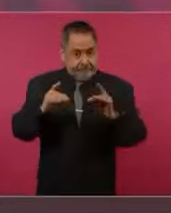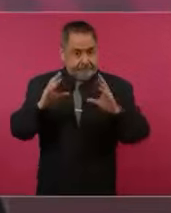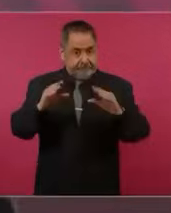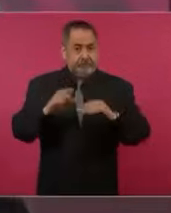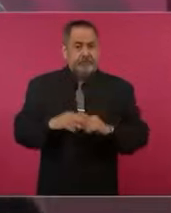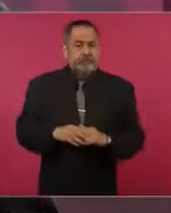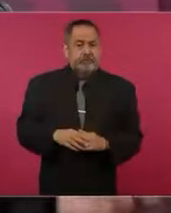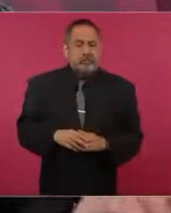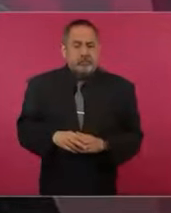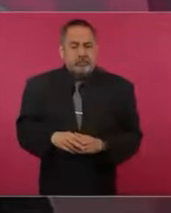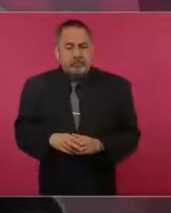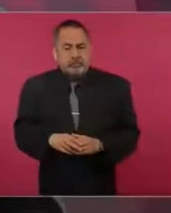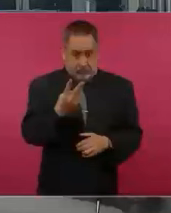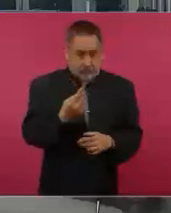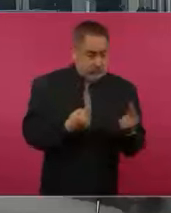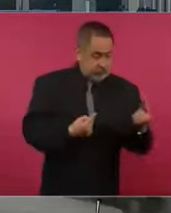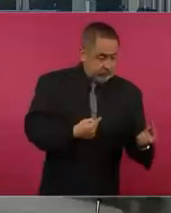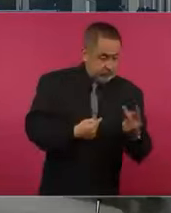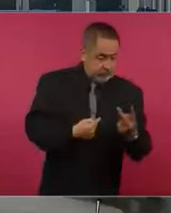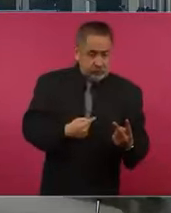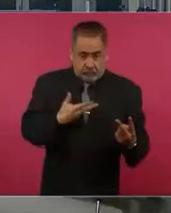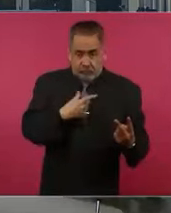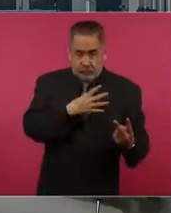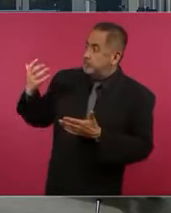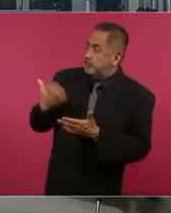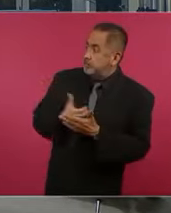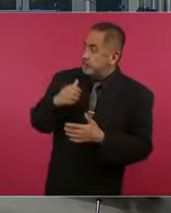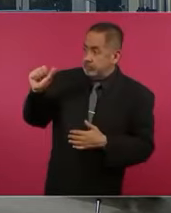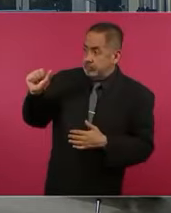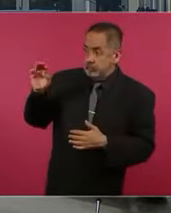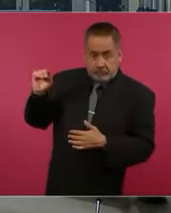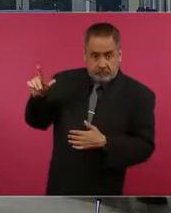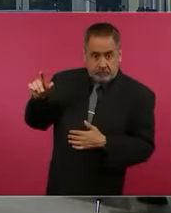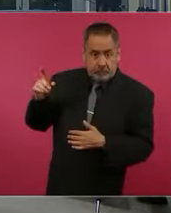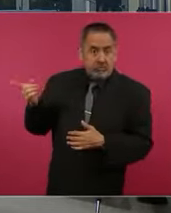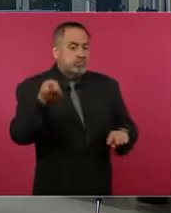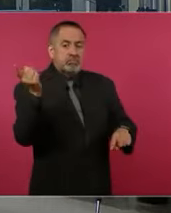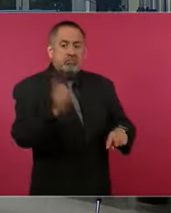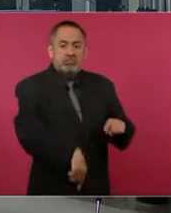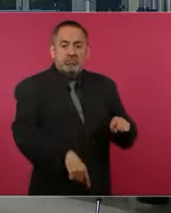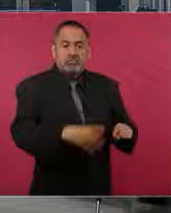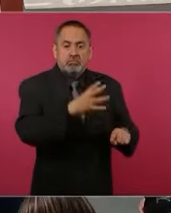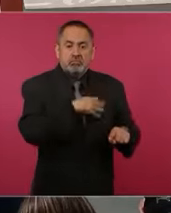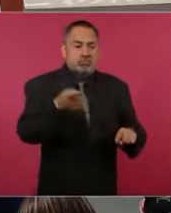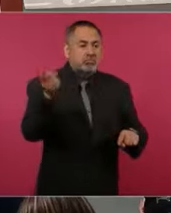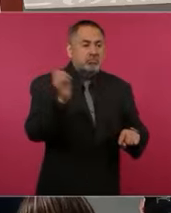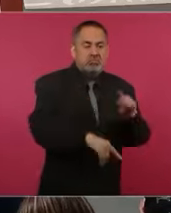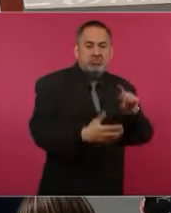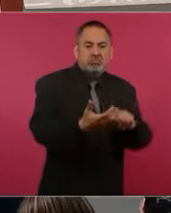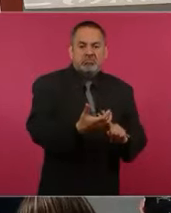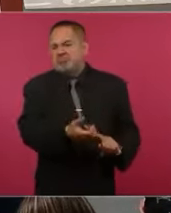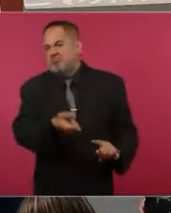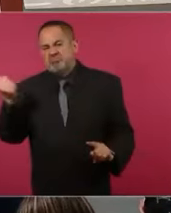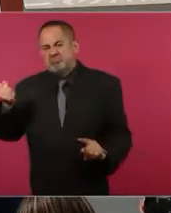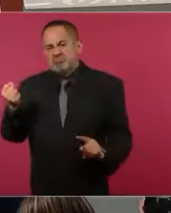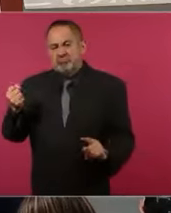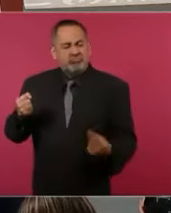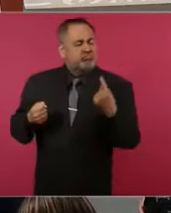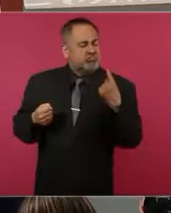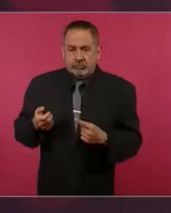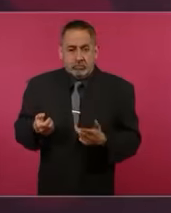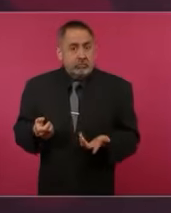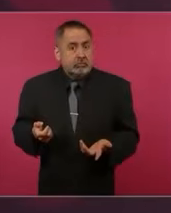2 niños, si ganábamos nosotros, le iban a dejar 1, o si tenían 3 o 4, nada más, iban a